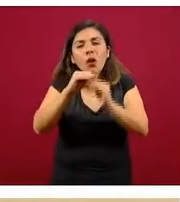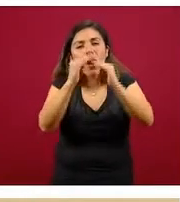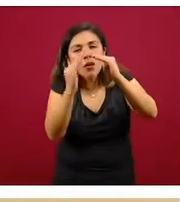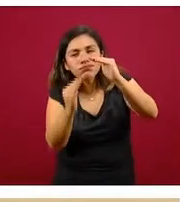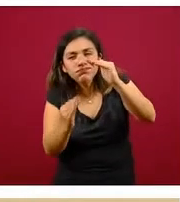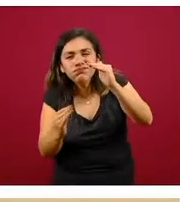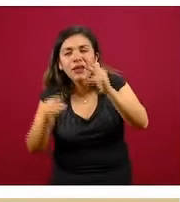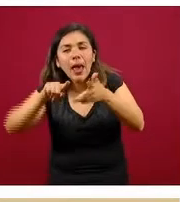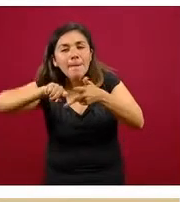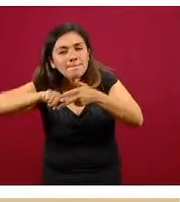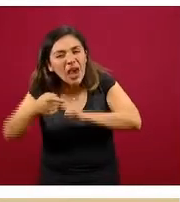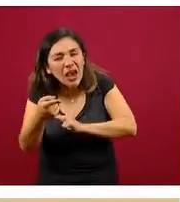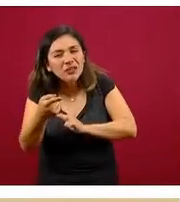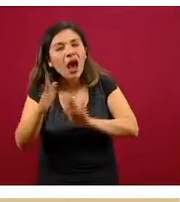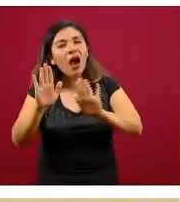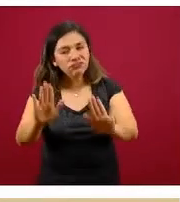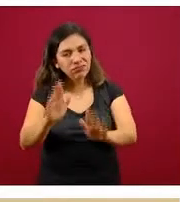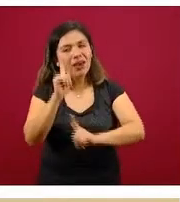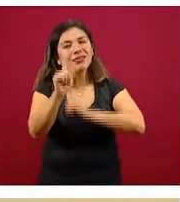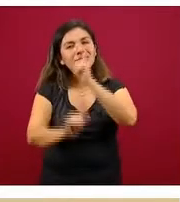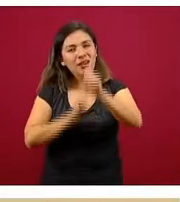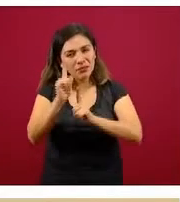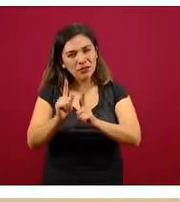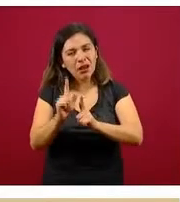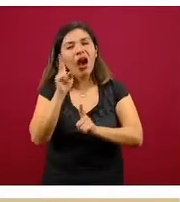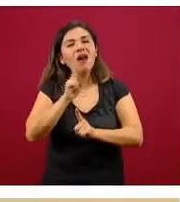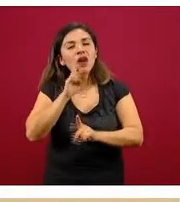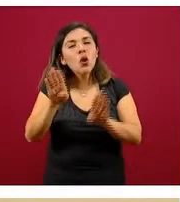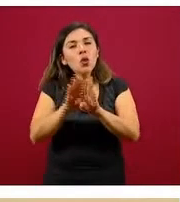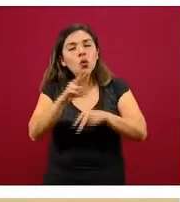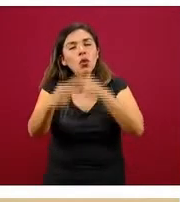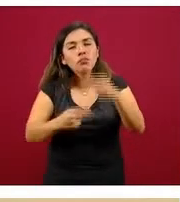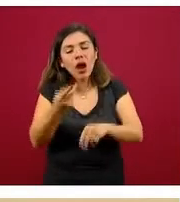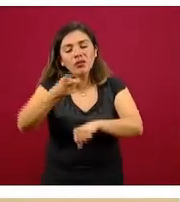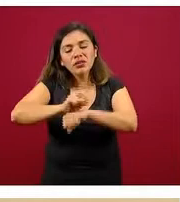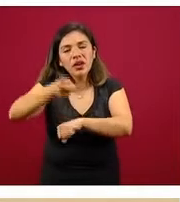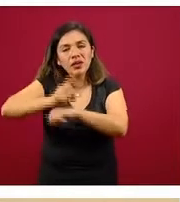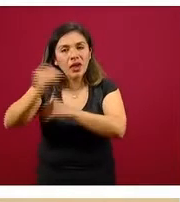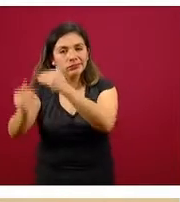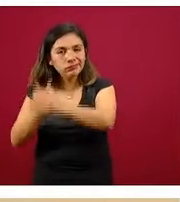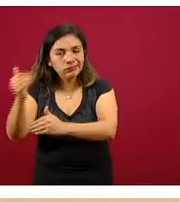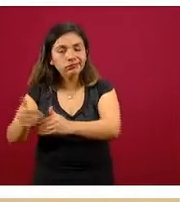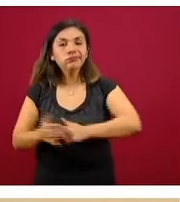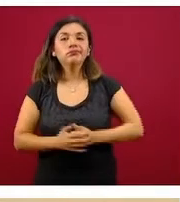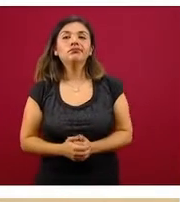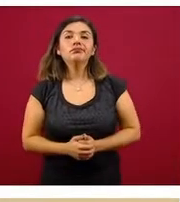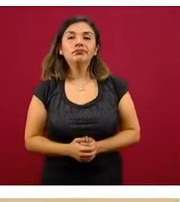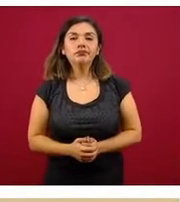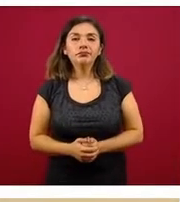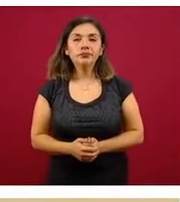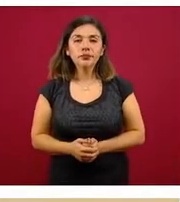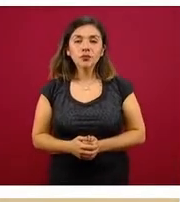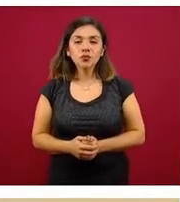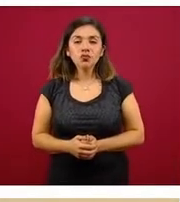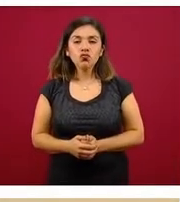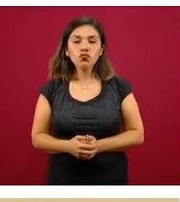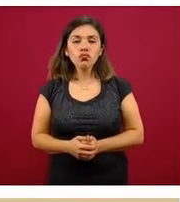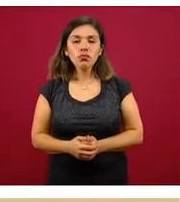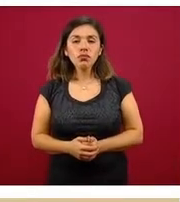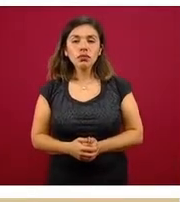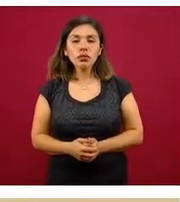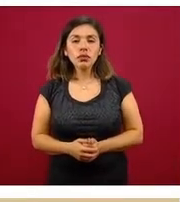una curvatura hacia abajo, pero vamos a ver cómo se sigue comportando esta curva. Veamos la siguiente diapositiva,